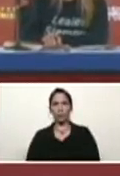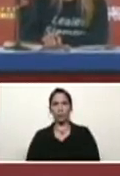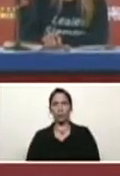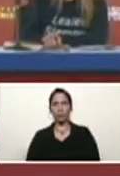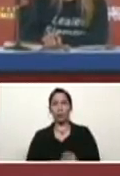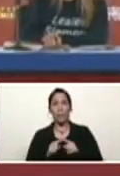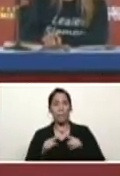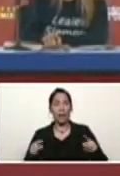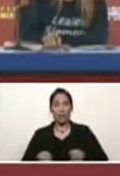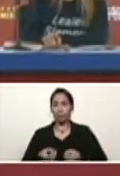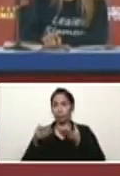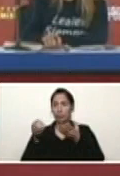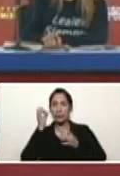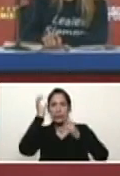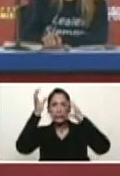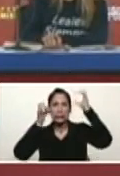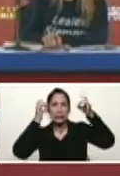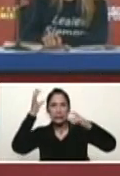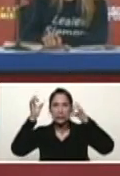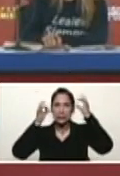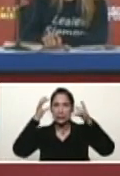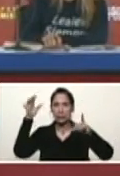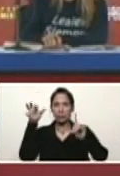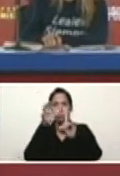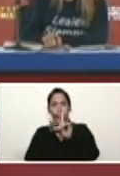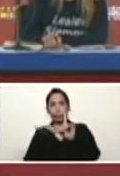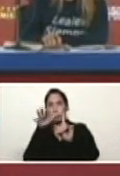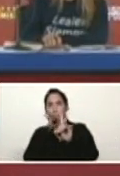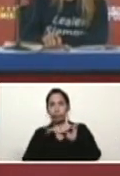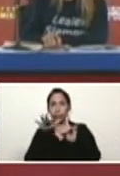la conspiración y a la traición,